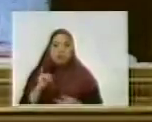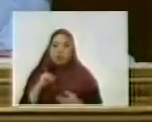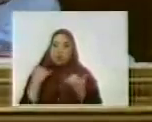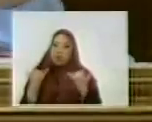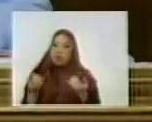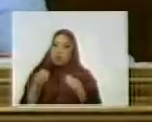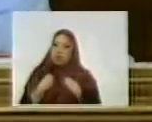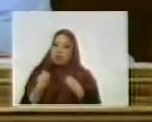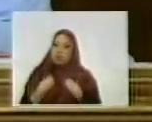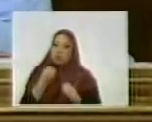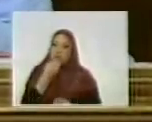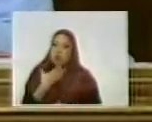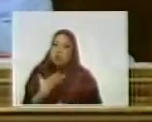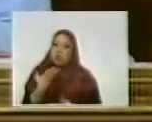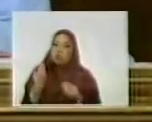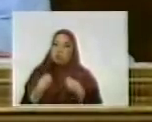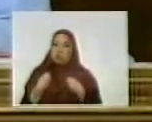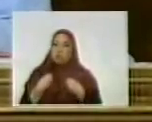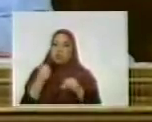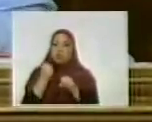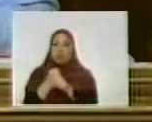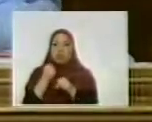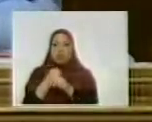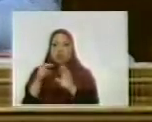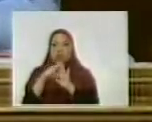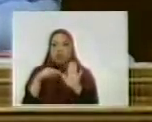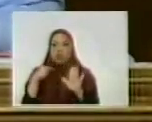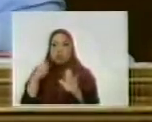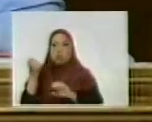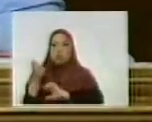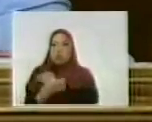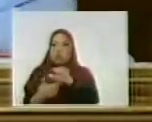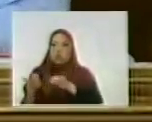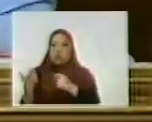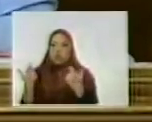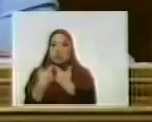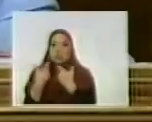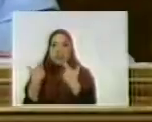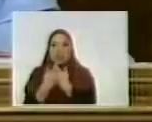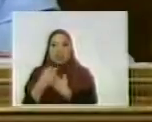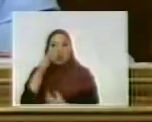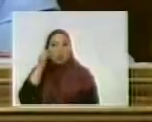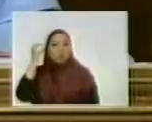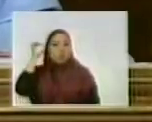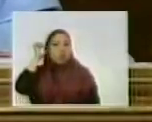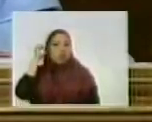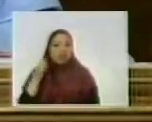La satisfacción del deber cumplido. Satisfacción de los guerreros y de las guerreras.